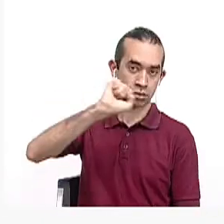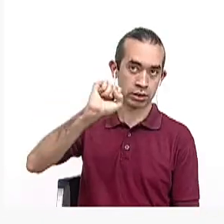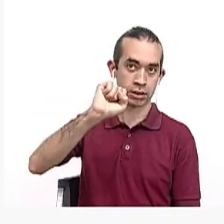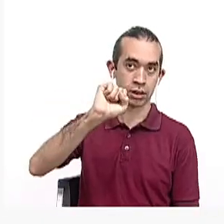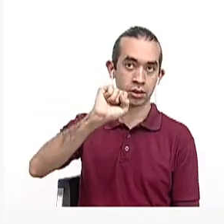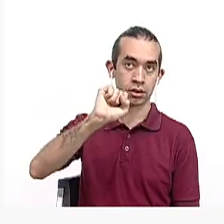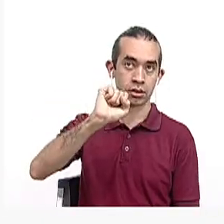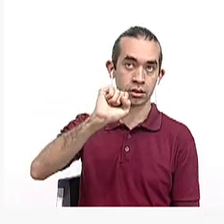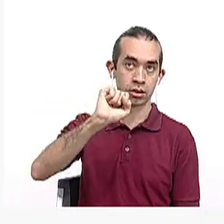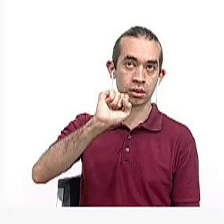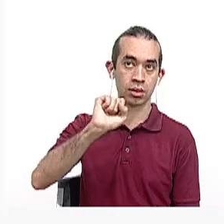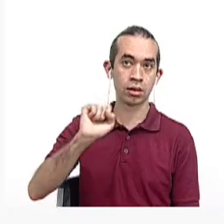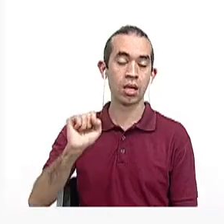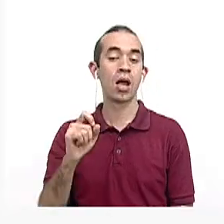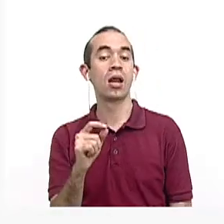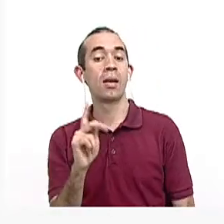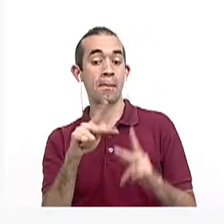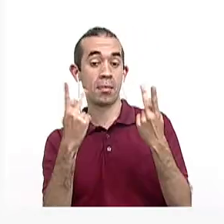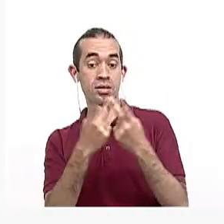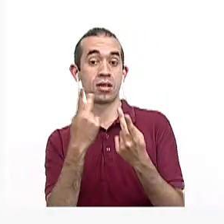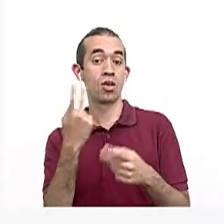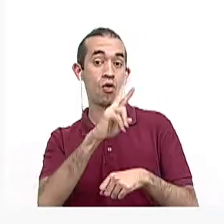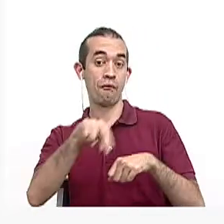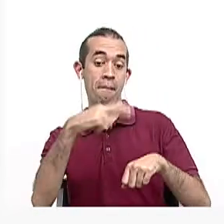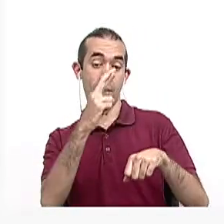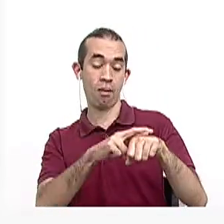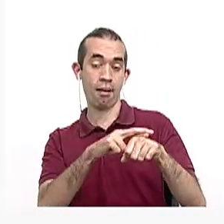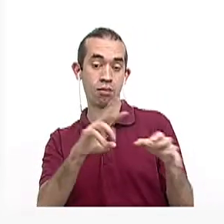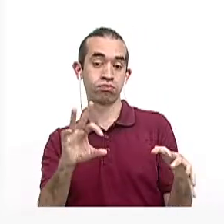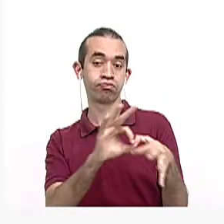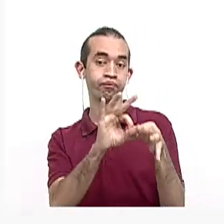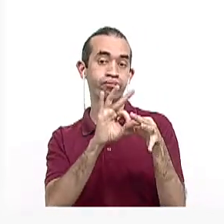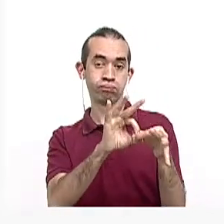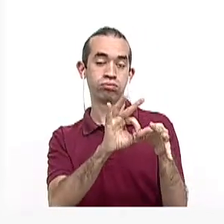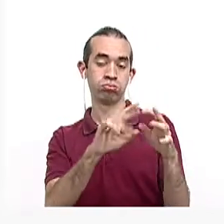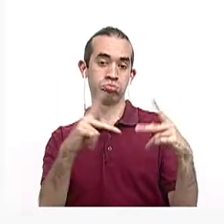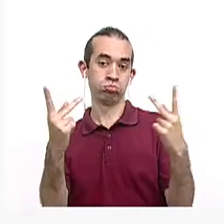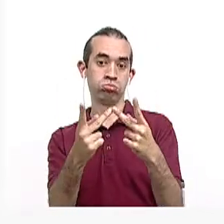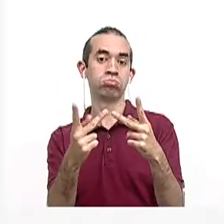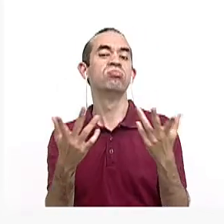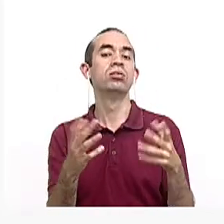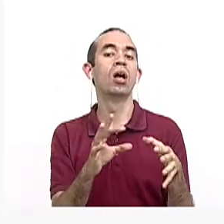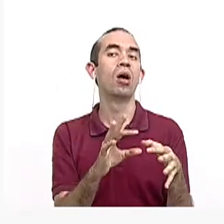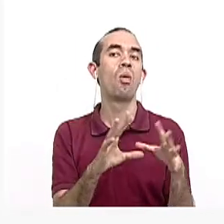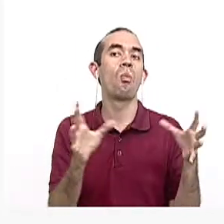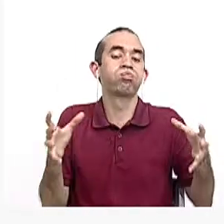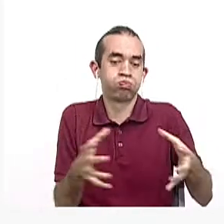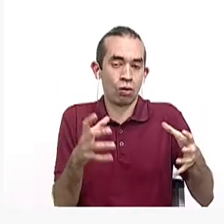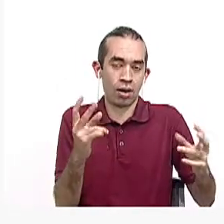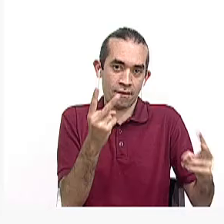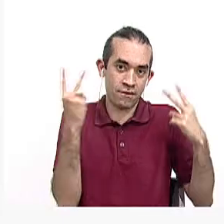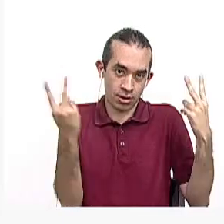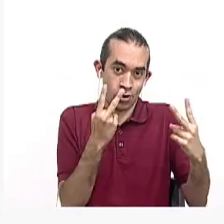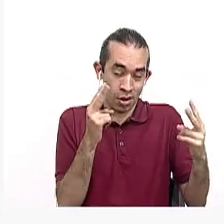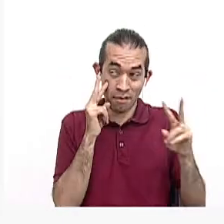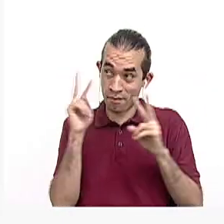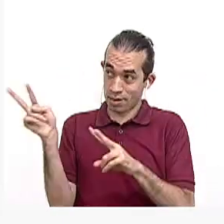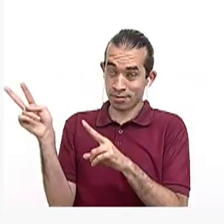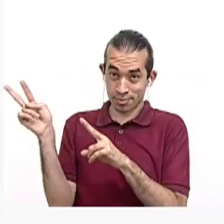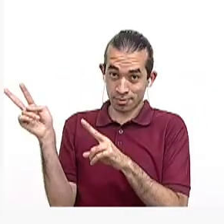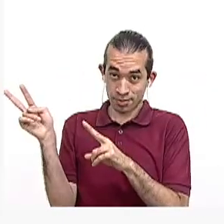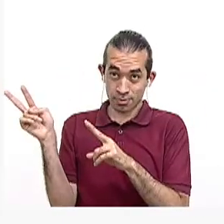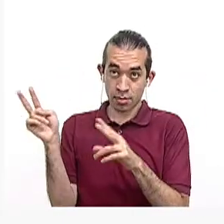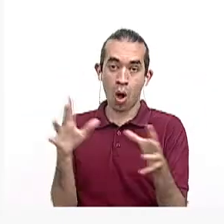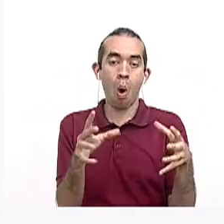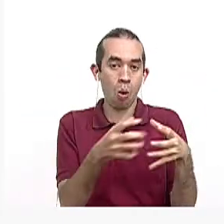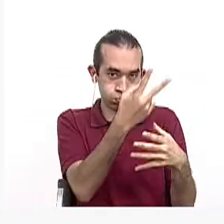el Partido Republicano en una alianza llamada Bloque de la Victoria. Ahí está. Ellos